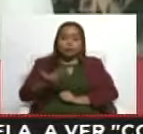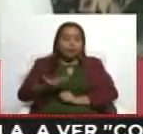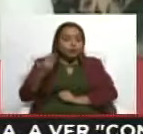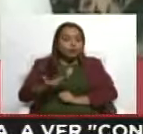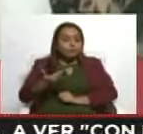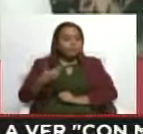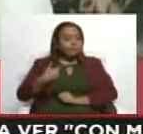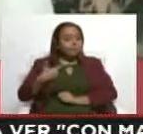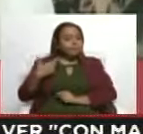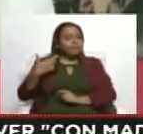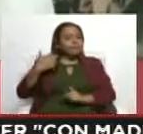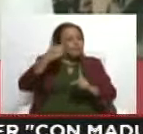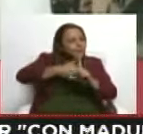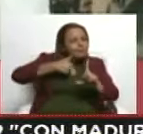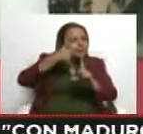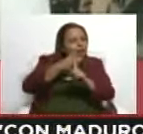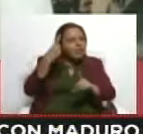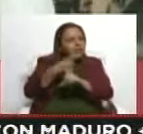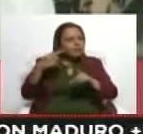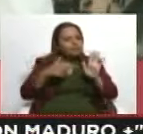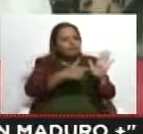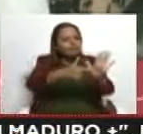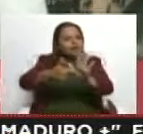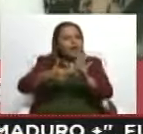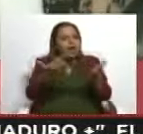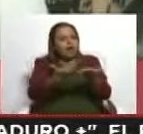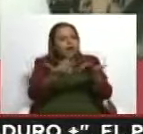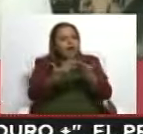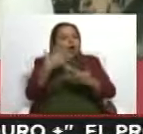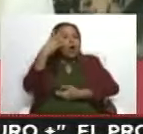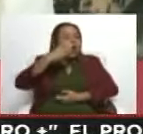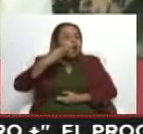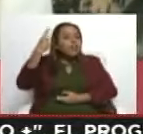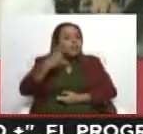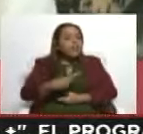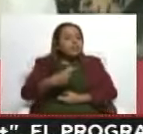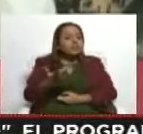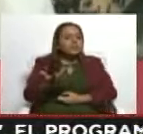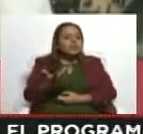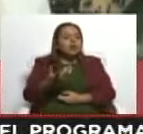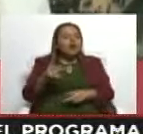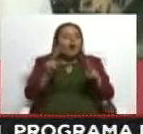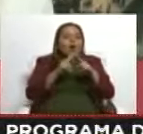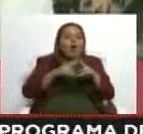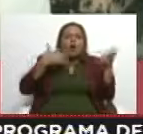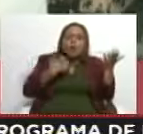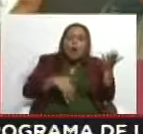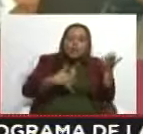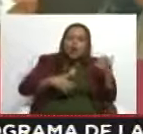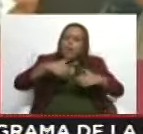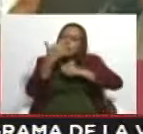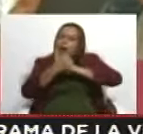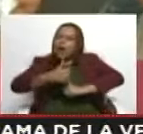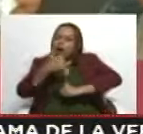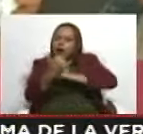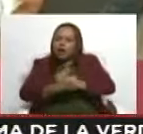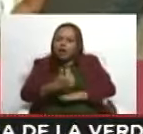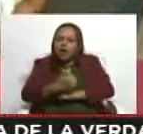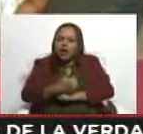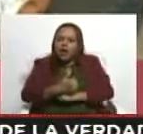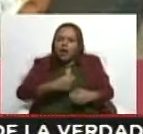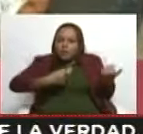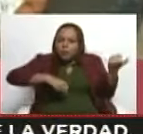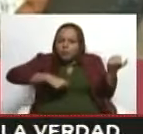que tiene que ser llevado a la escuela. Nuestro muchacho debe conocer un cuatro, debe conocer una maraca, debe conocer una